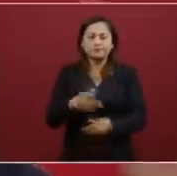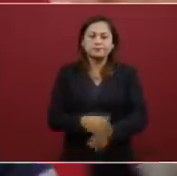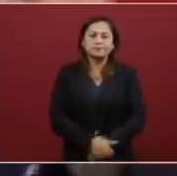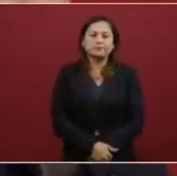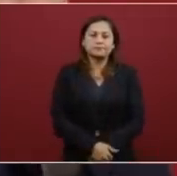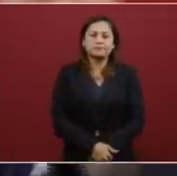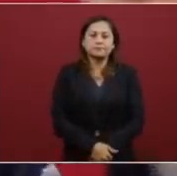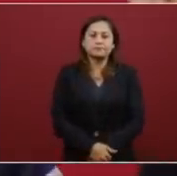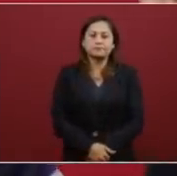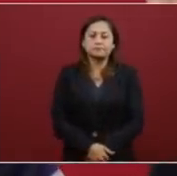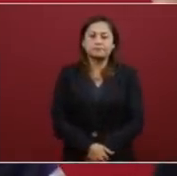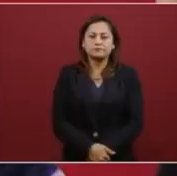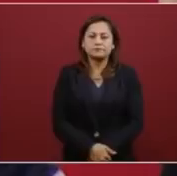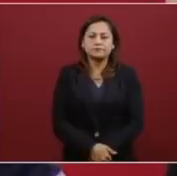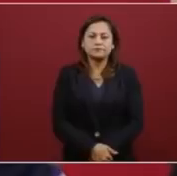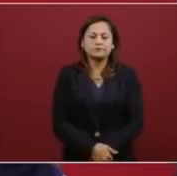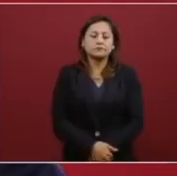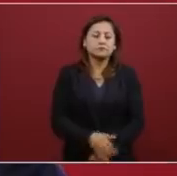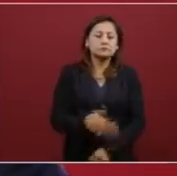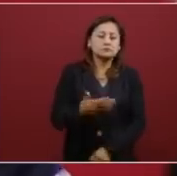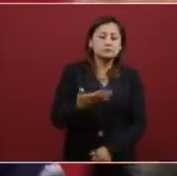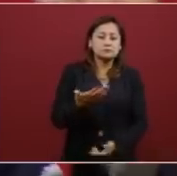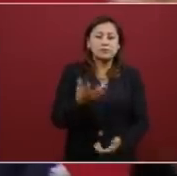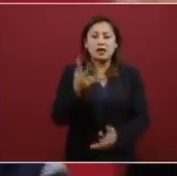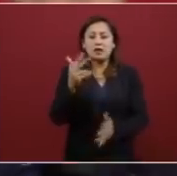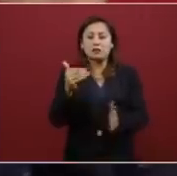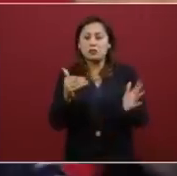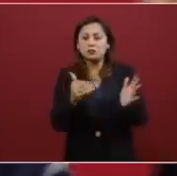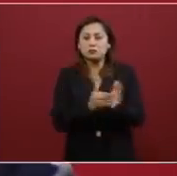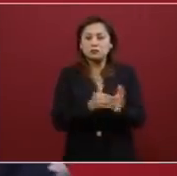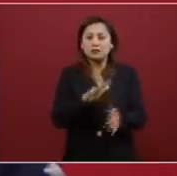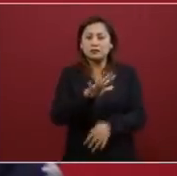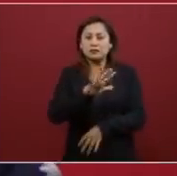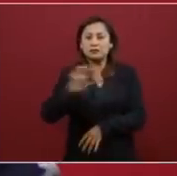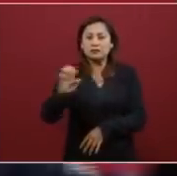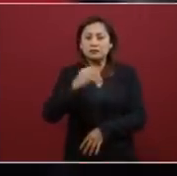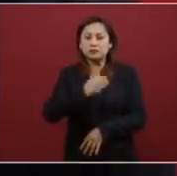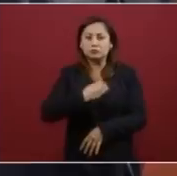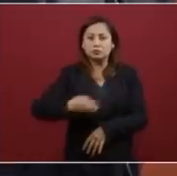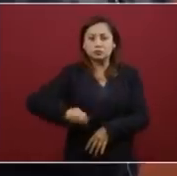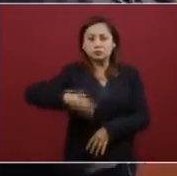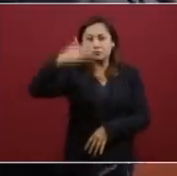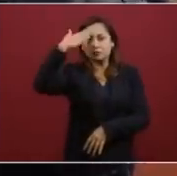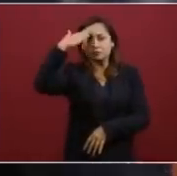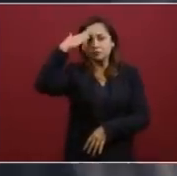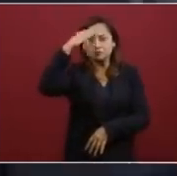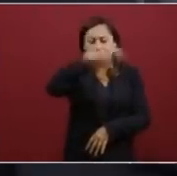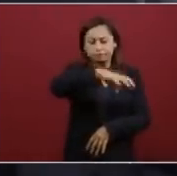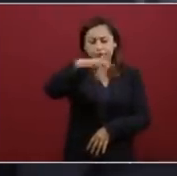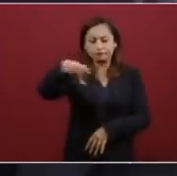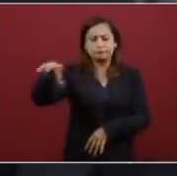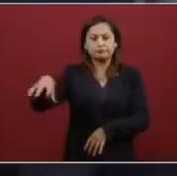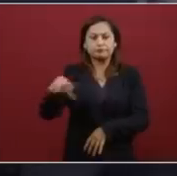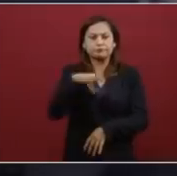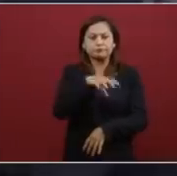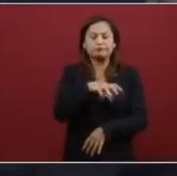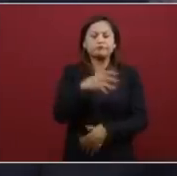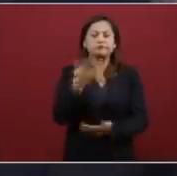los cerca de 2,500 municipios o cabeceras municipales, las